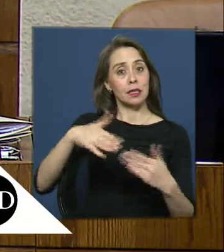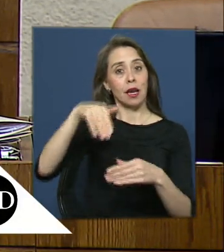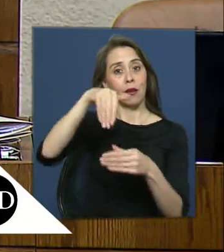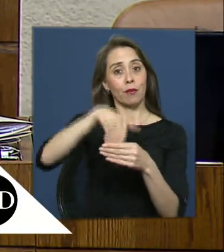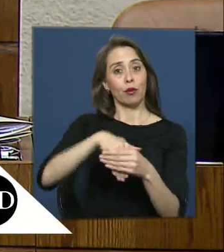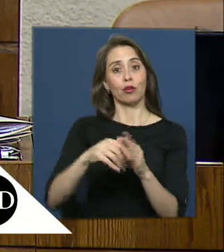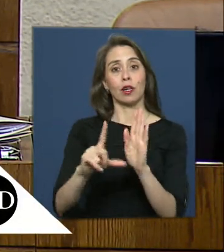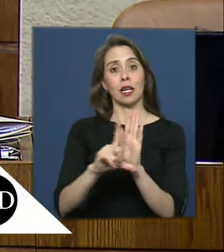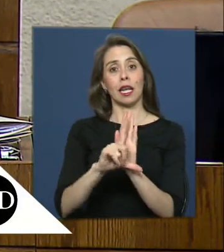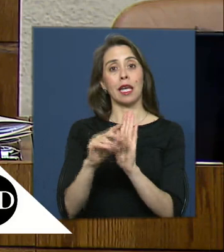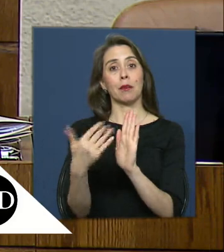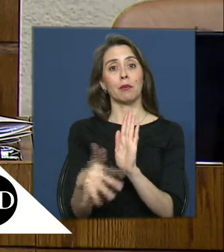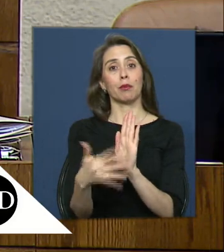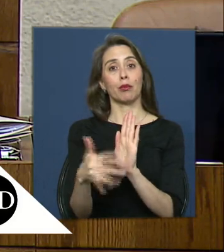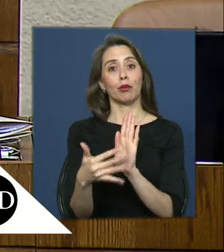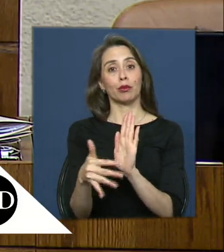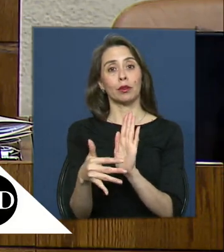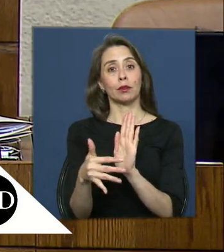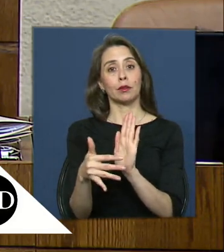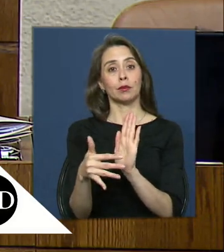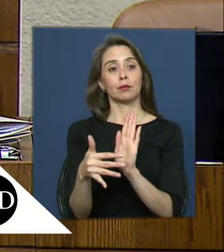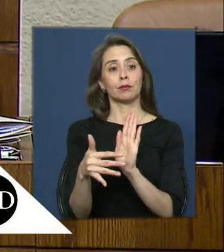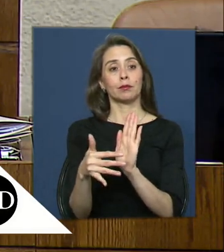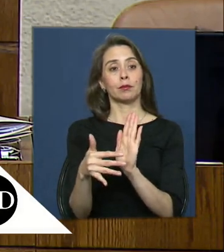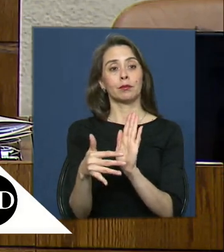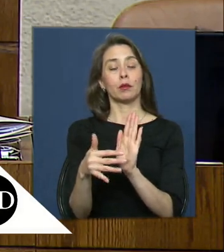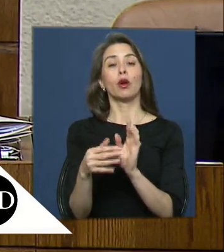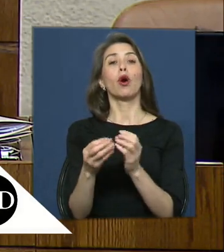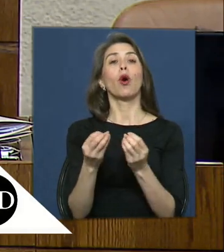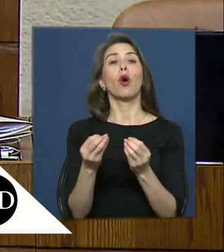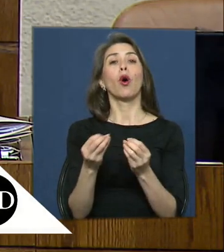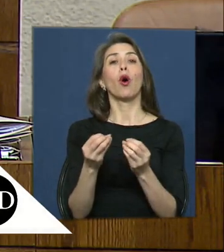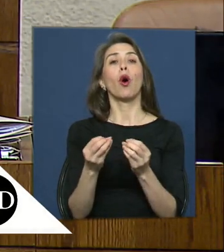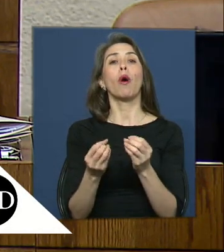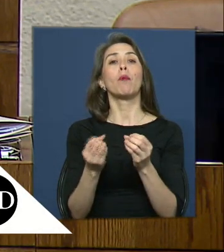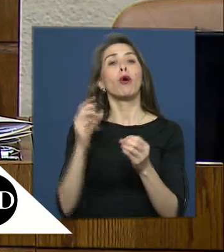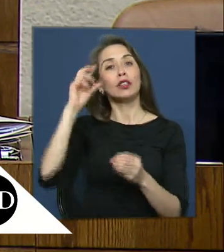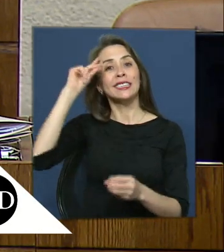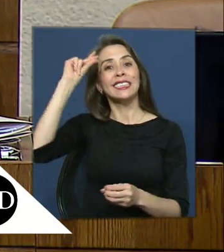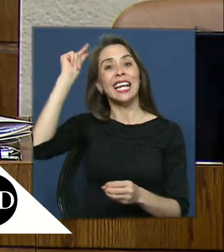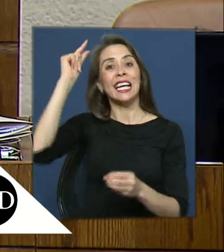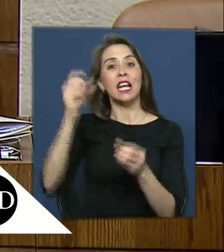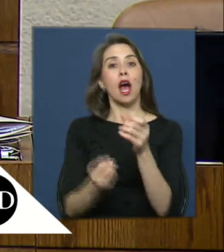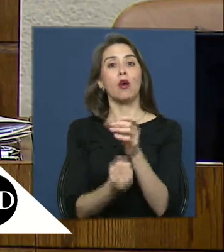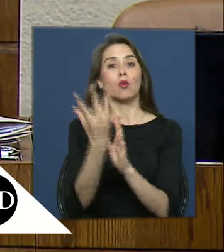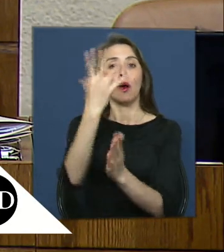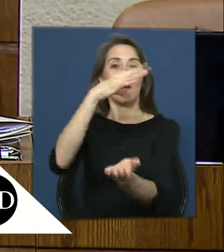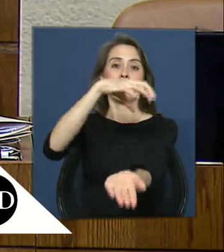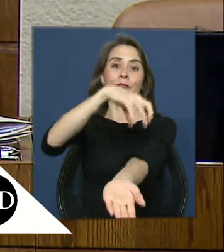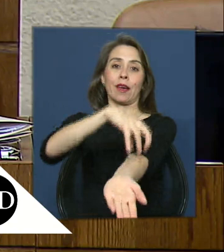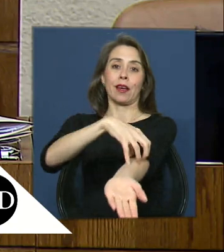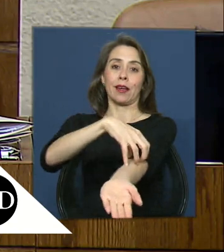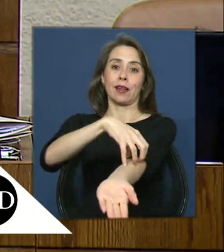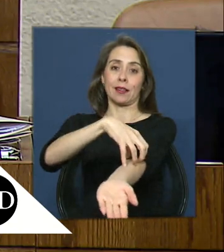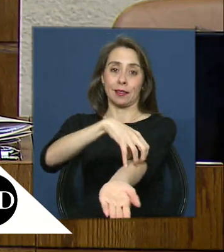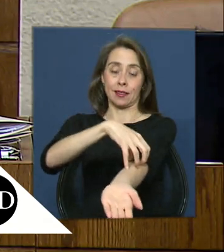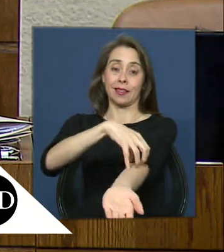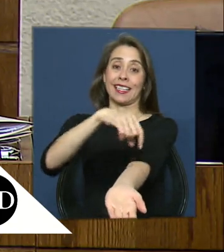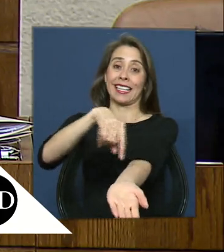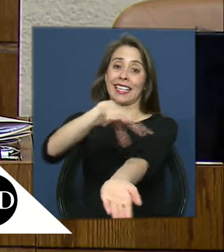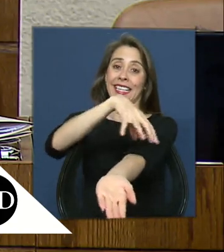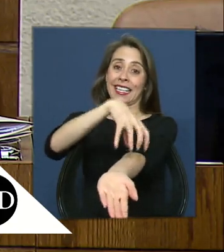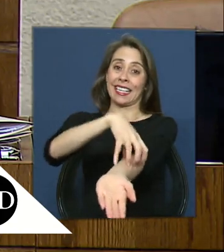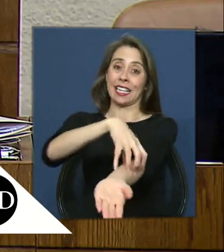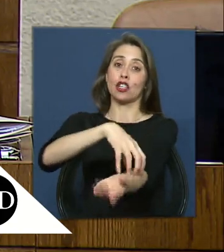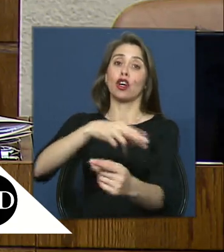ley muy importante que tiene que ver con la conformación de una nueva región. Y es por eso que es muy importante que esta región, ¿no es